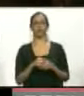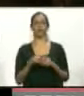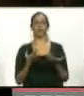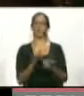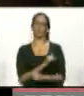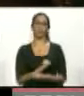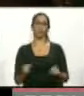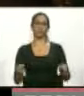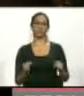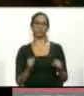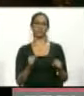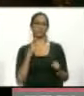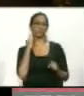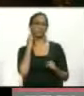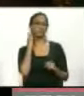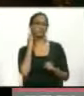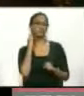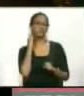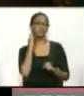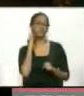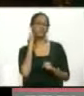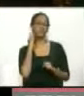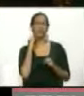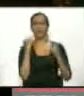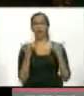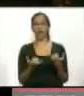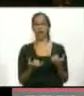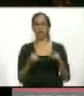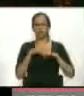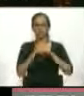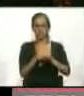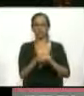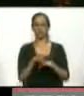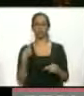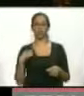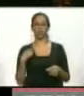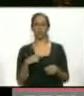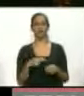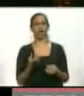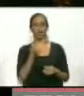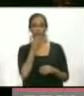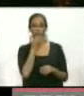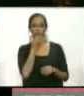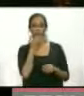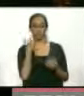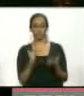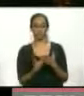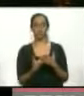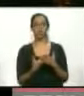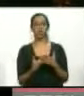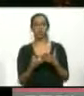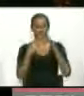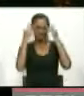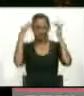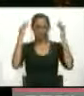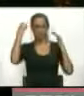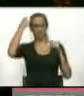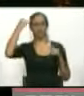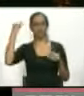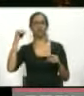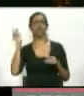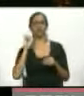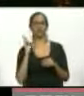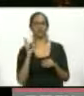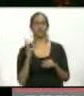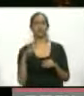imposible a manera de consuelo nos queda la integración regional y aunque ha fallado hasta ahora nos ha ilusionado con la idea de que venezuela